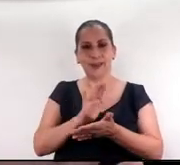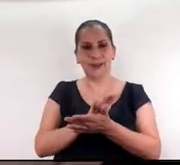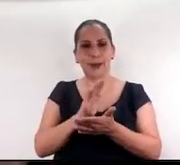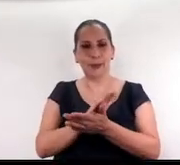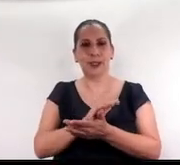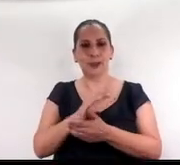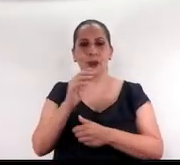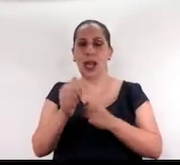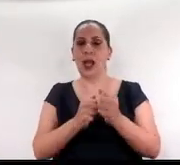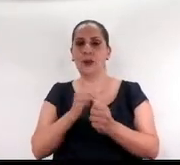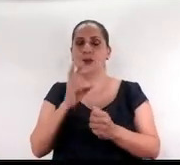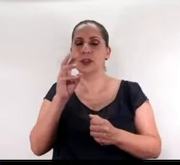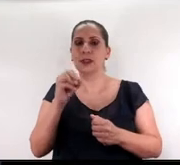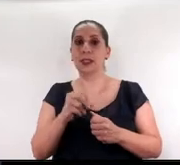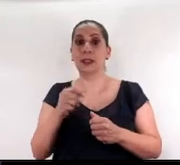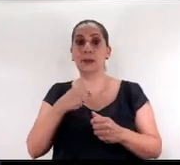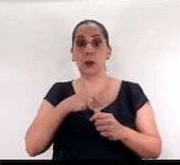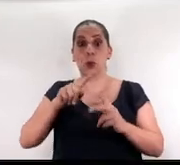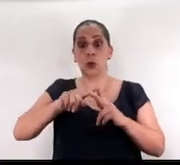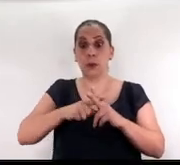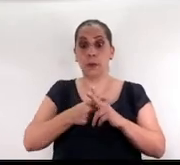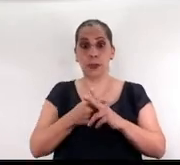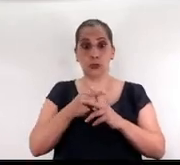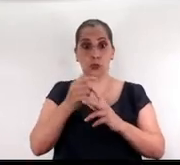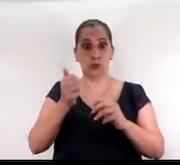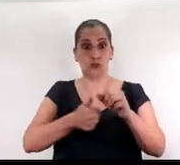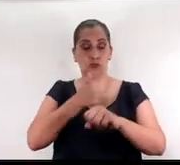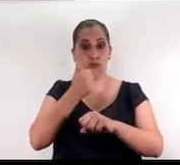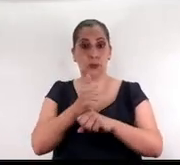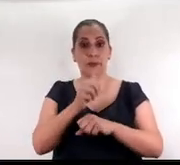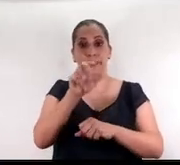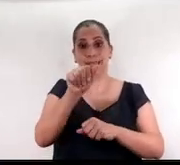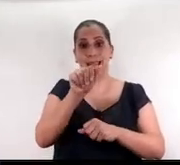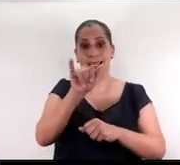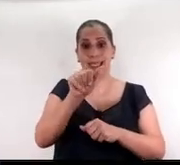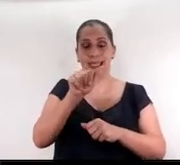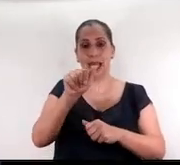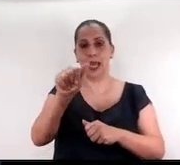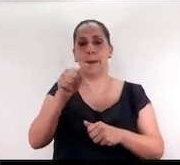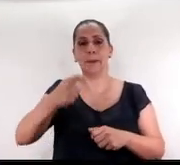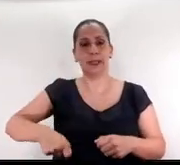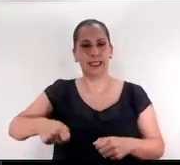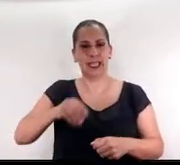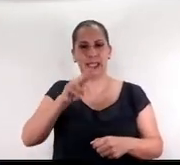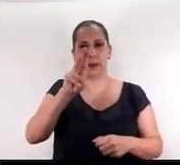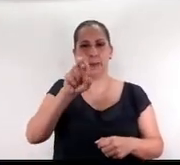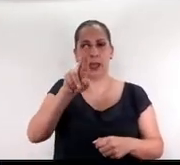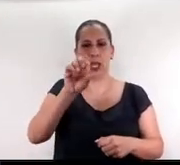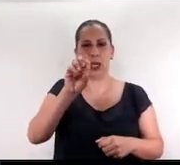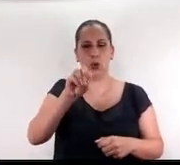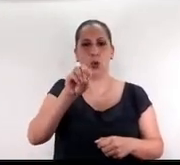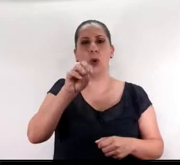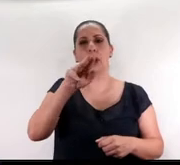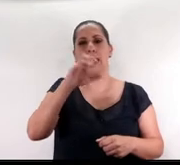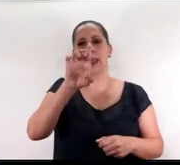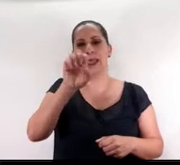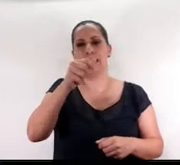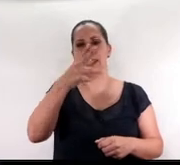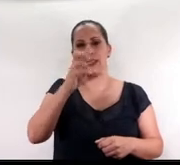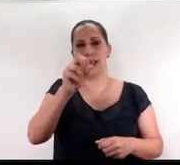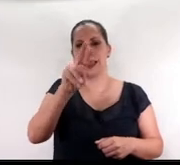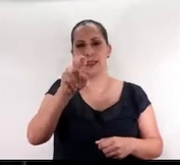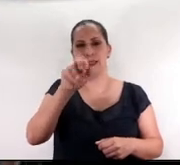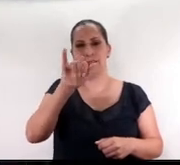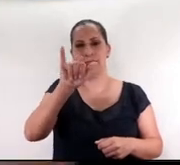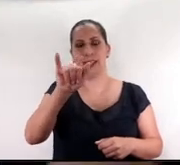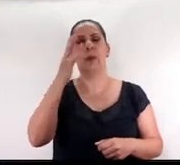en los años 60. Cuando se creó la IA en el gobierno de don Mario Echandi, se creó porque las municipalidades no estaban dando